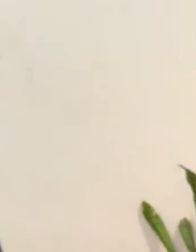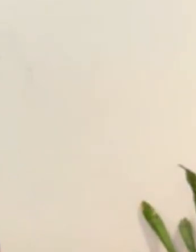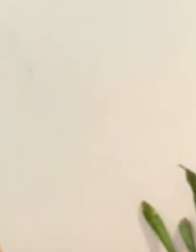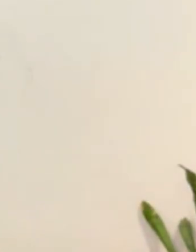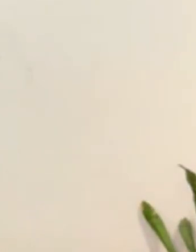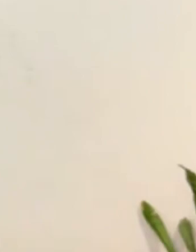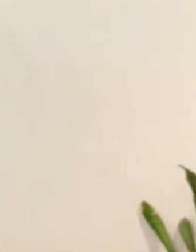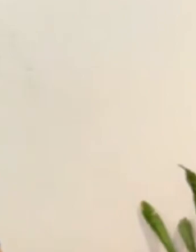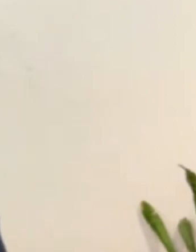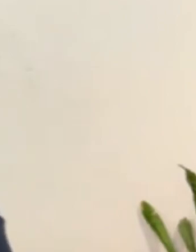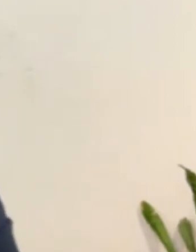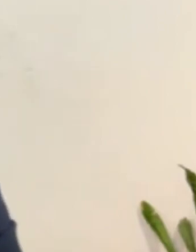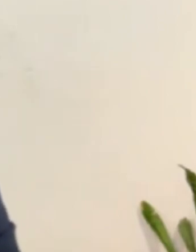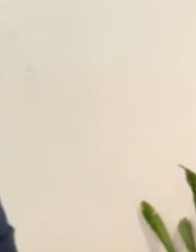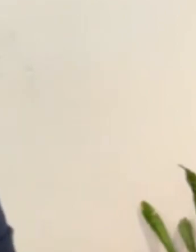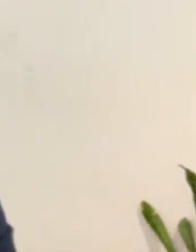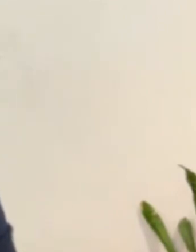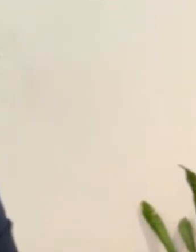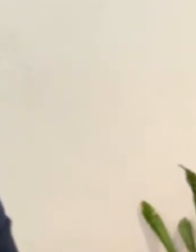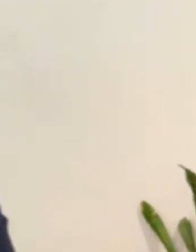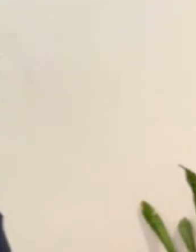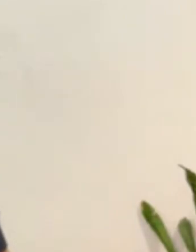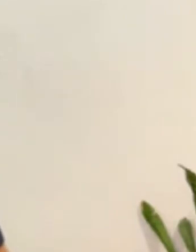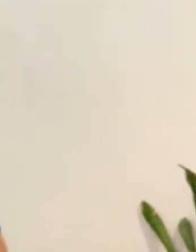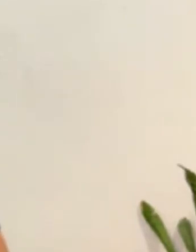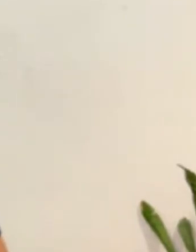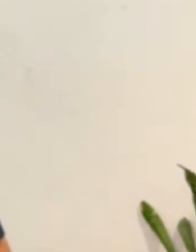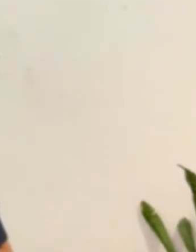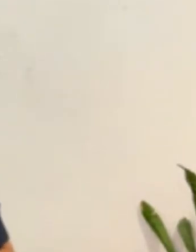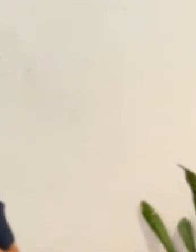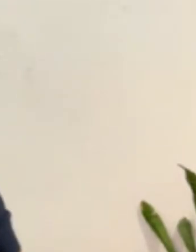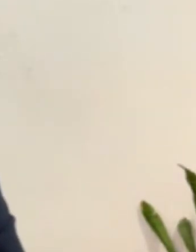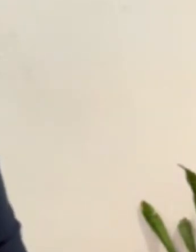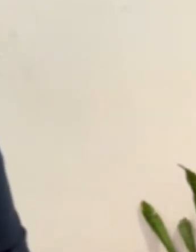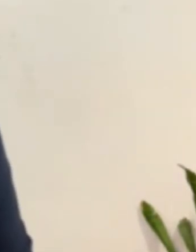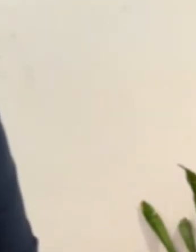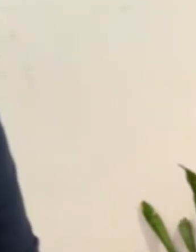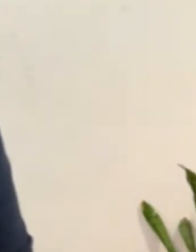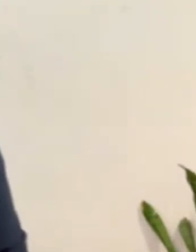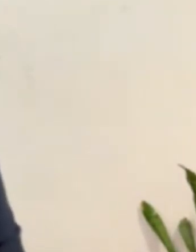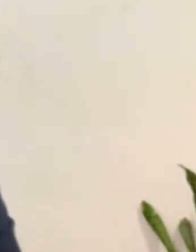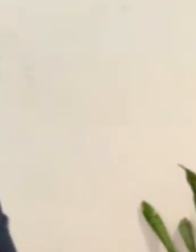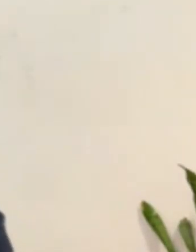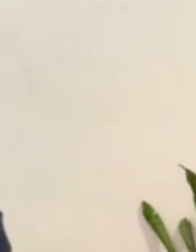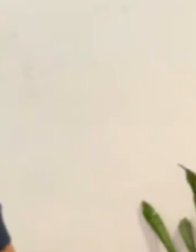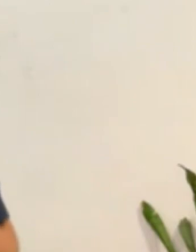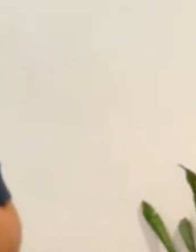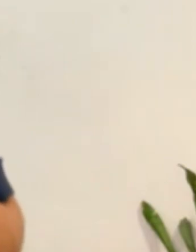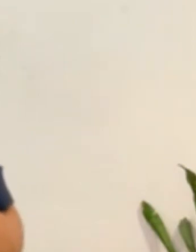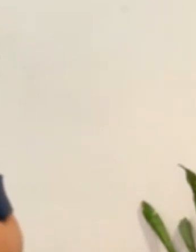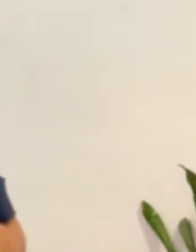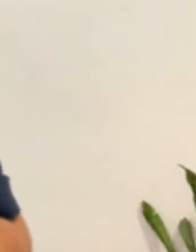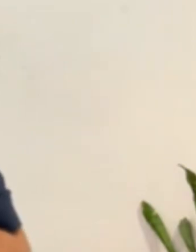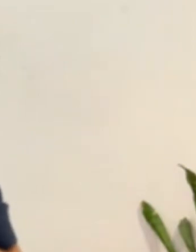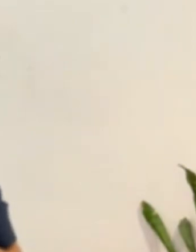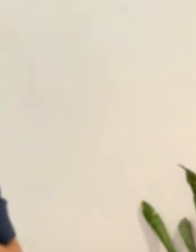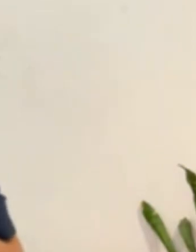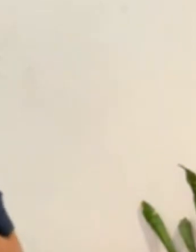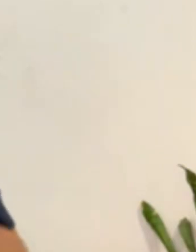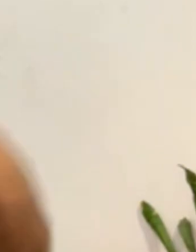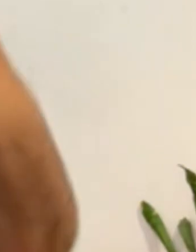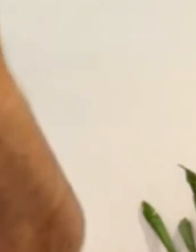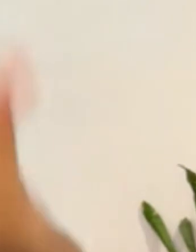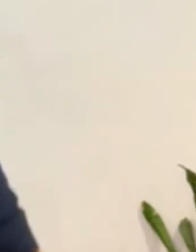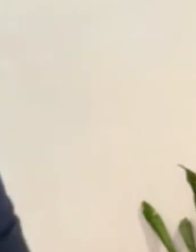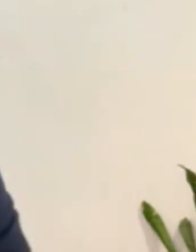serio, esto se escribió en Twitter. Y nada más por no dejar, mi querida Nancy, lo que estamos